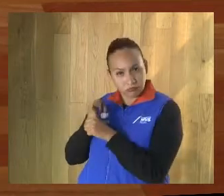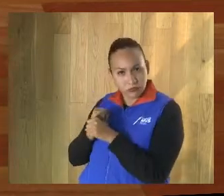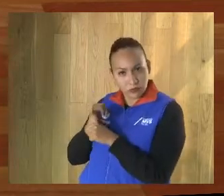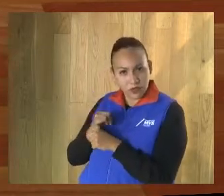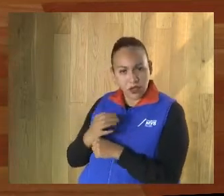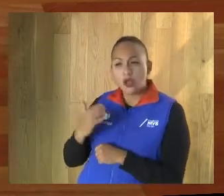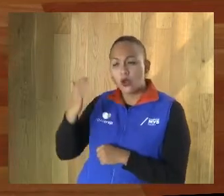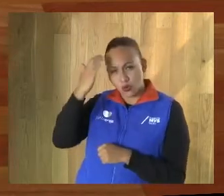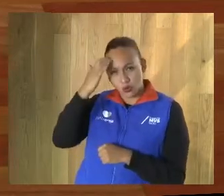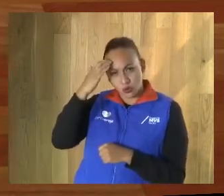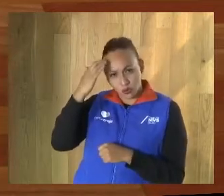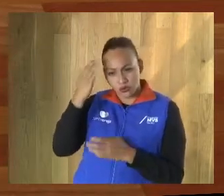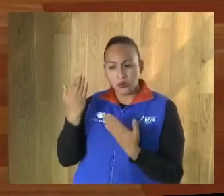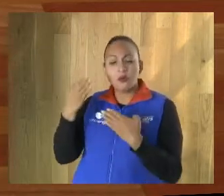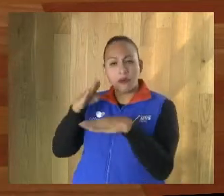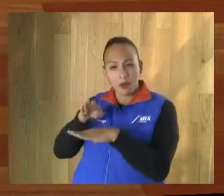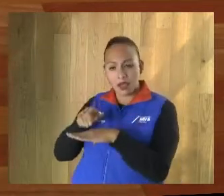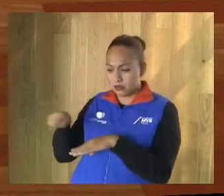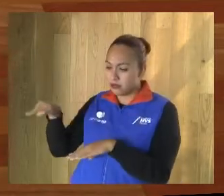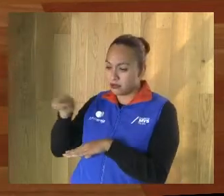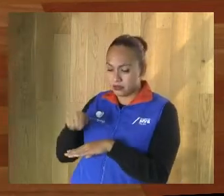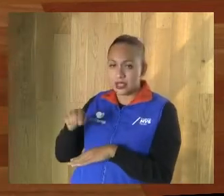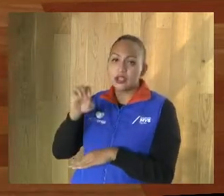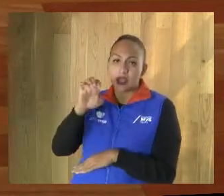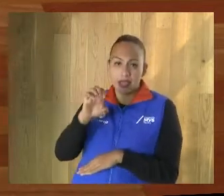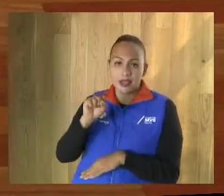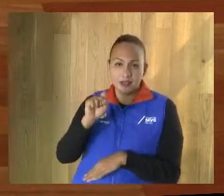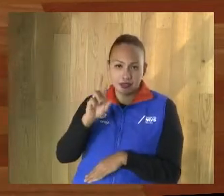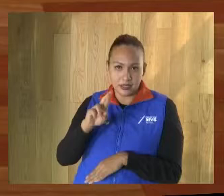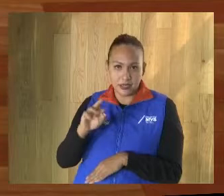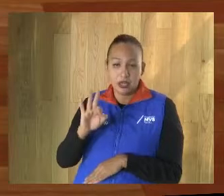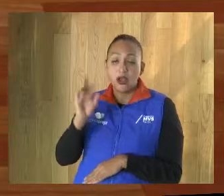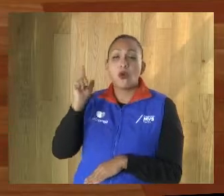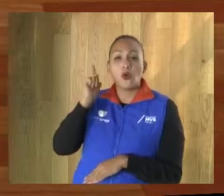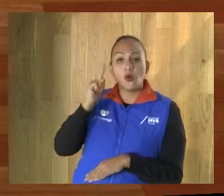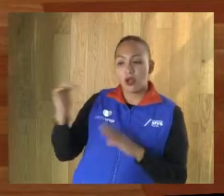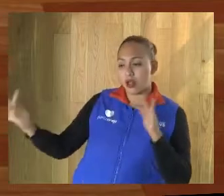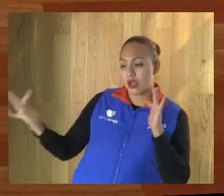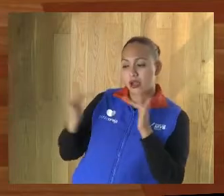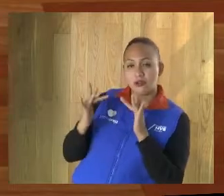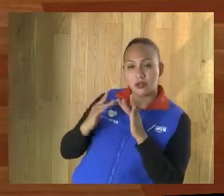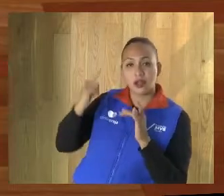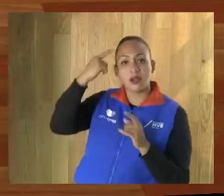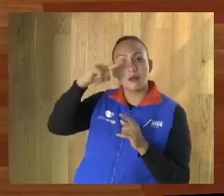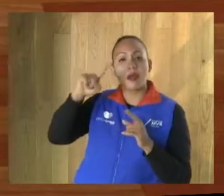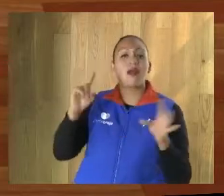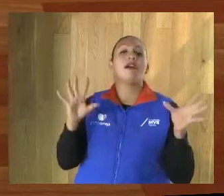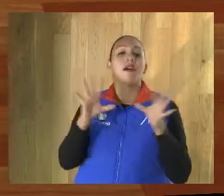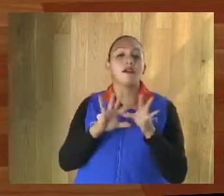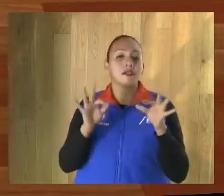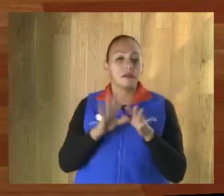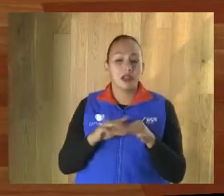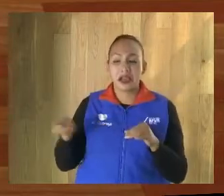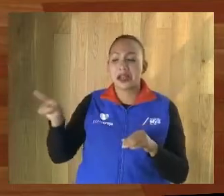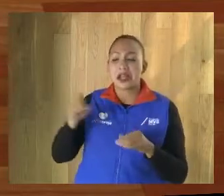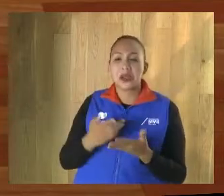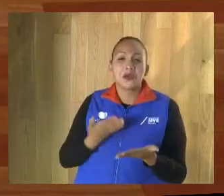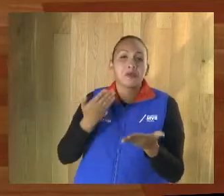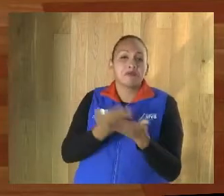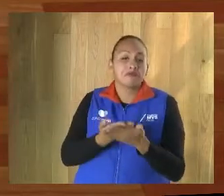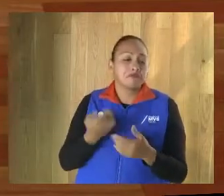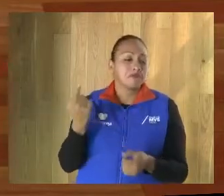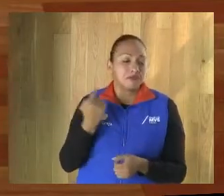que investigar y tenemos varios bancos que son empresas CSR. Entonces, bueno, ojalá y se contacten con nosotros y nos platiquen qué tienen al respecto y